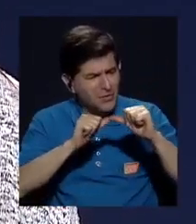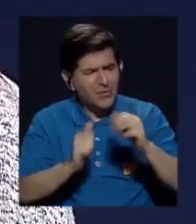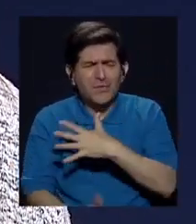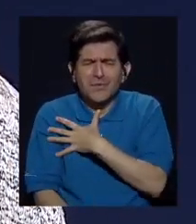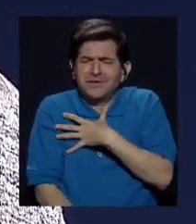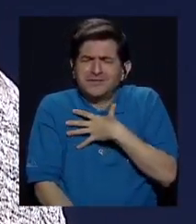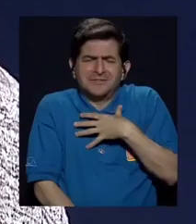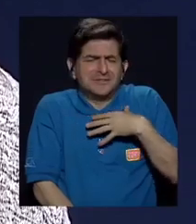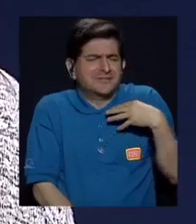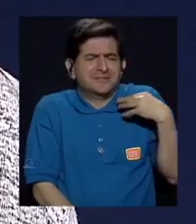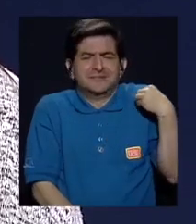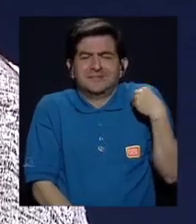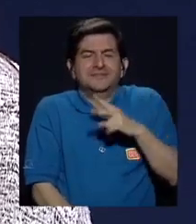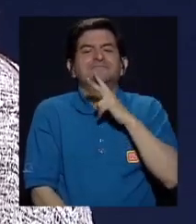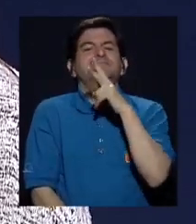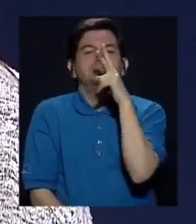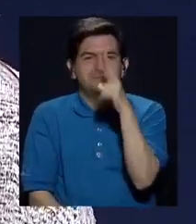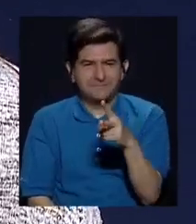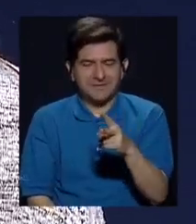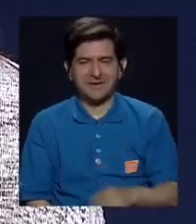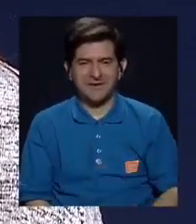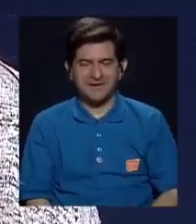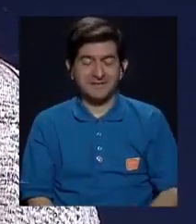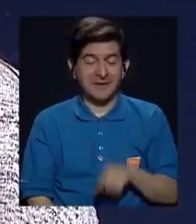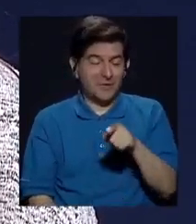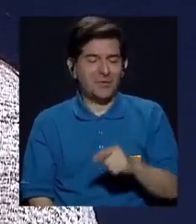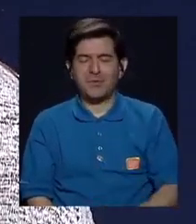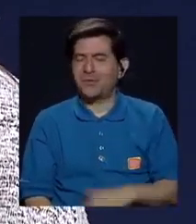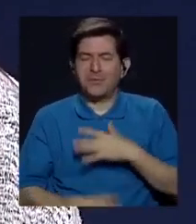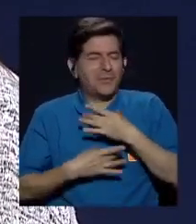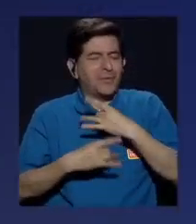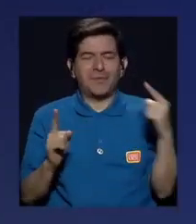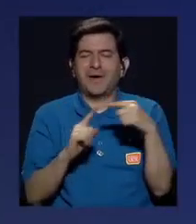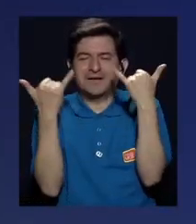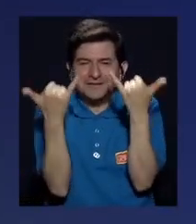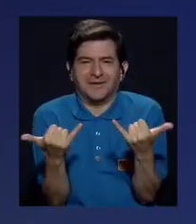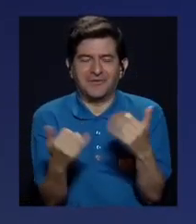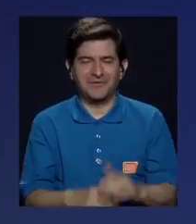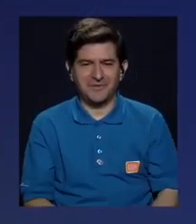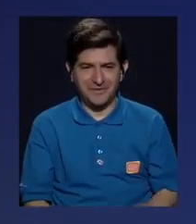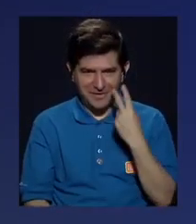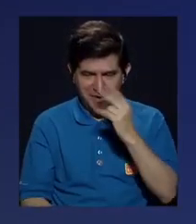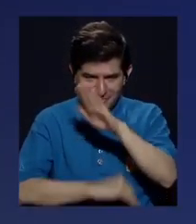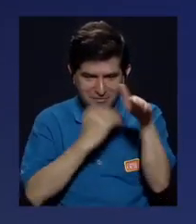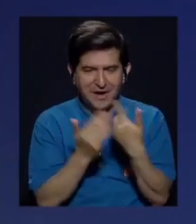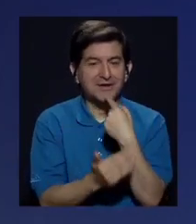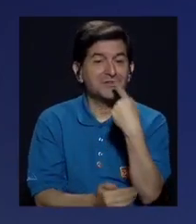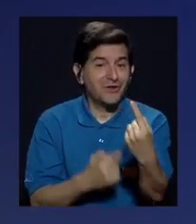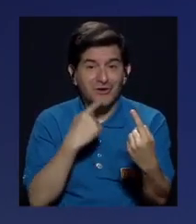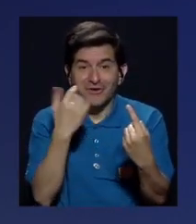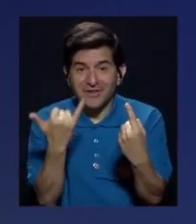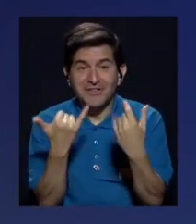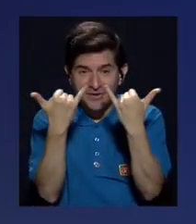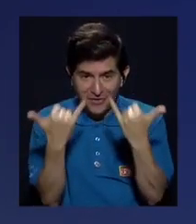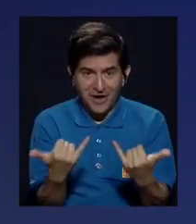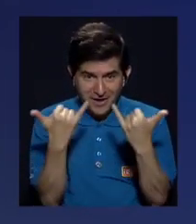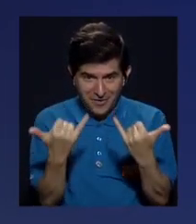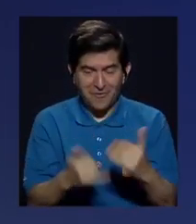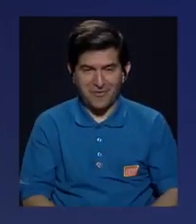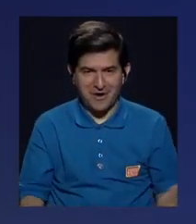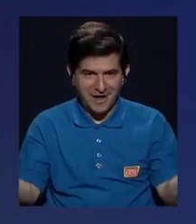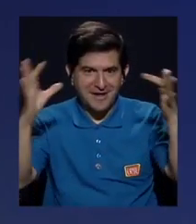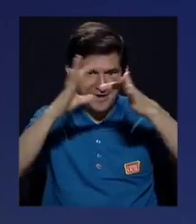encantó y realmente me fascina hasta el día de hoy. Vea que todas esas palabras que usted utilizaba, que